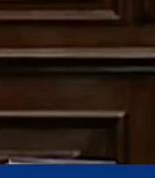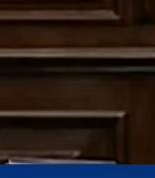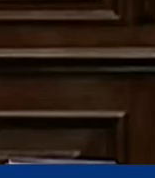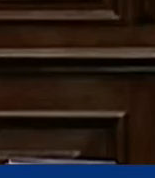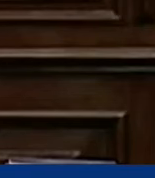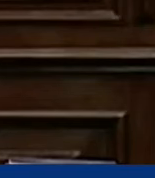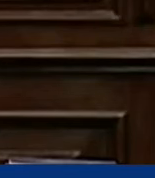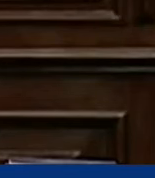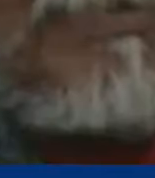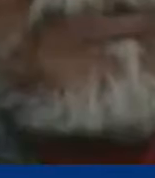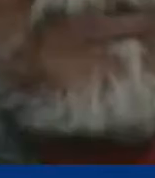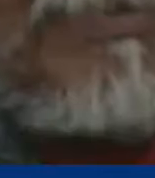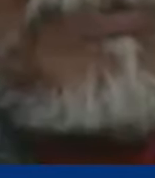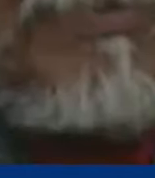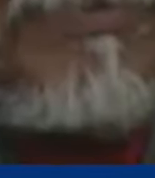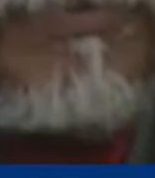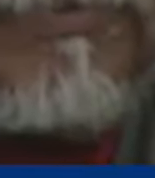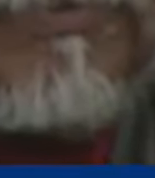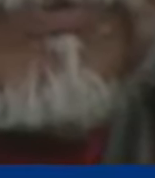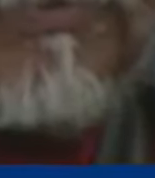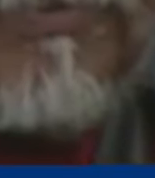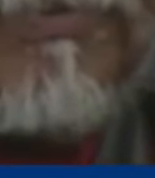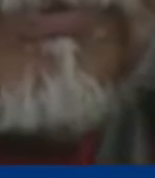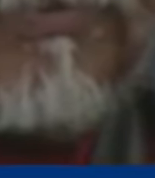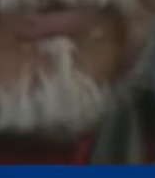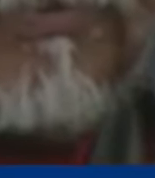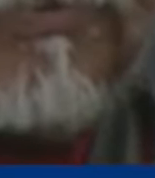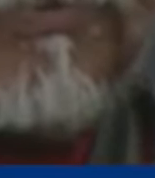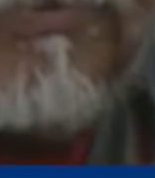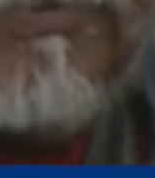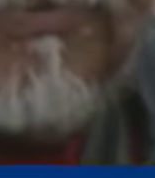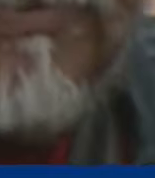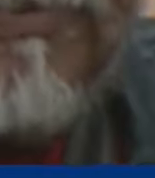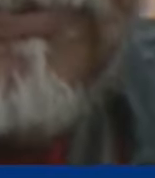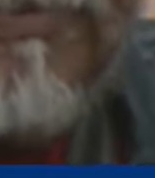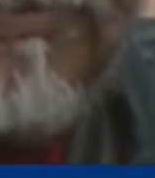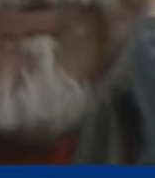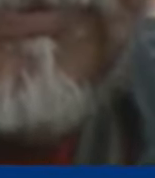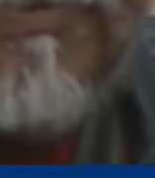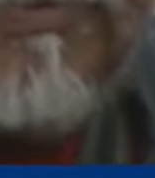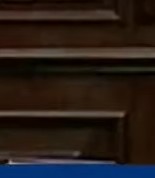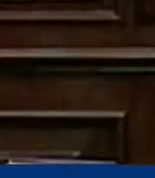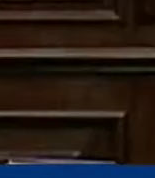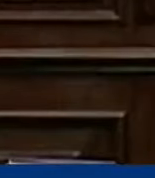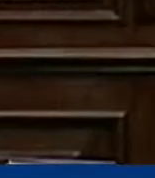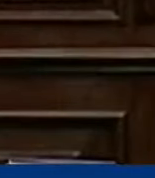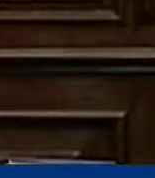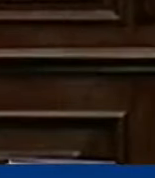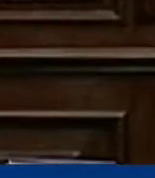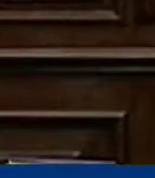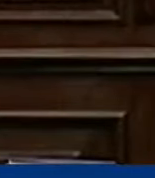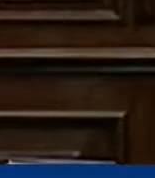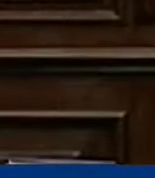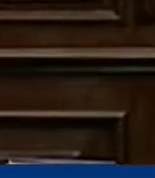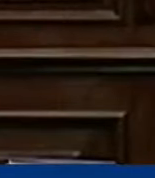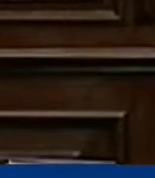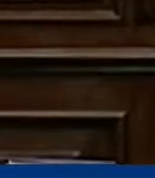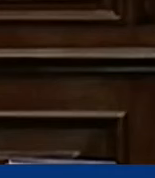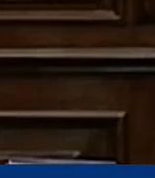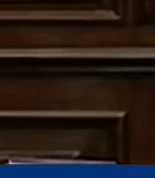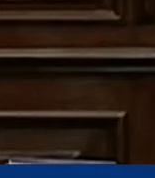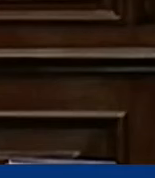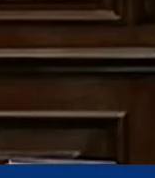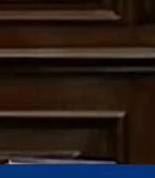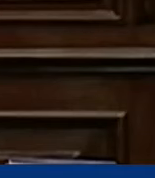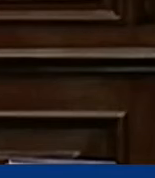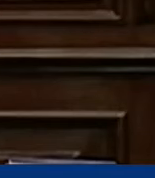Y él solo, como estaba en la época, soñaba con que vinieran tiempos como los que pudo vivir